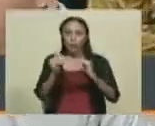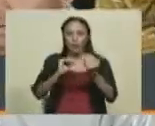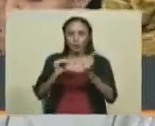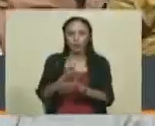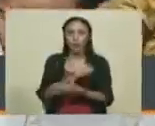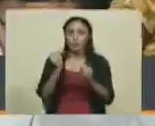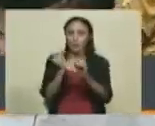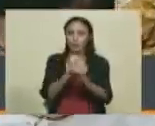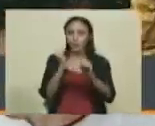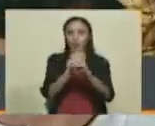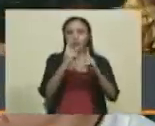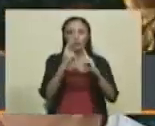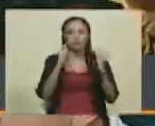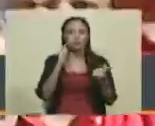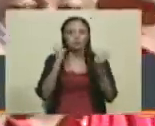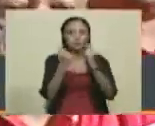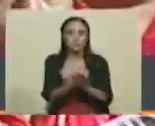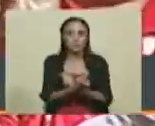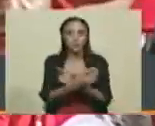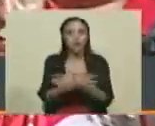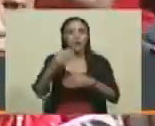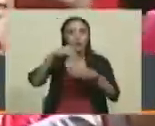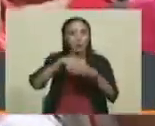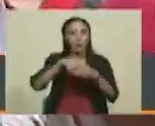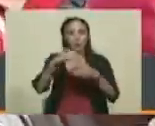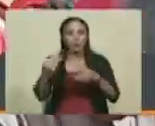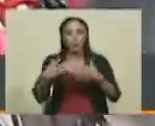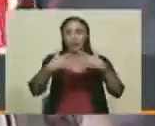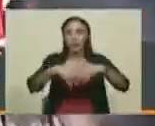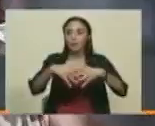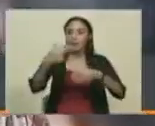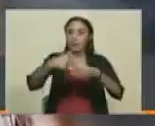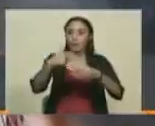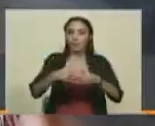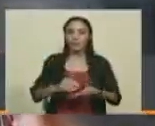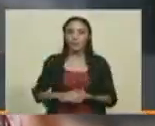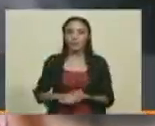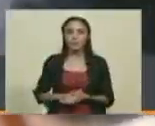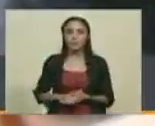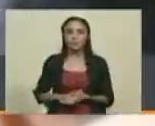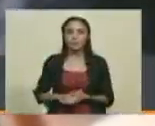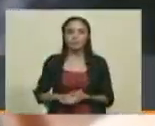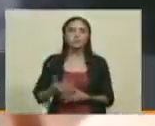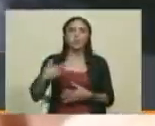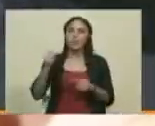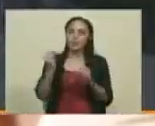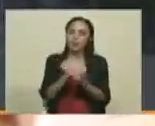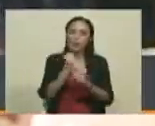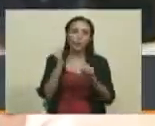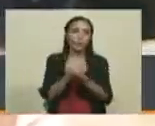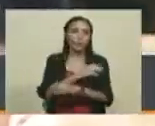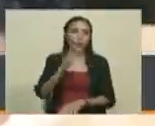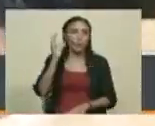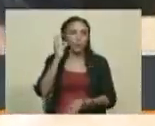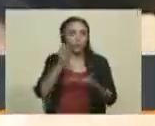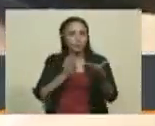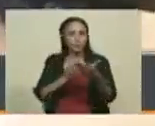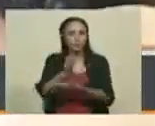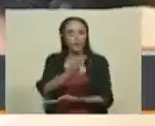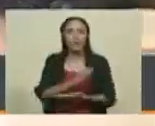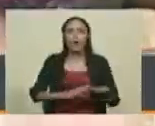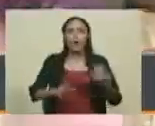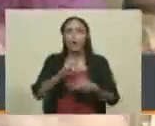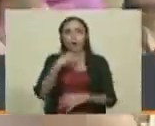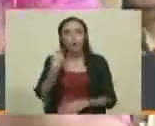de transformación estructural dentro de nuestra PDVSA, la cual le garantizamos las mujeres, las jóvenes,